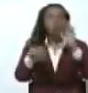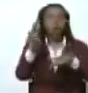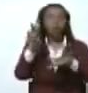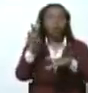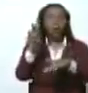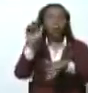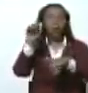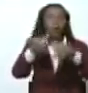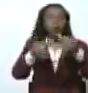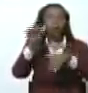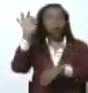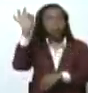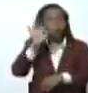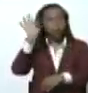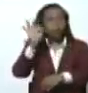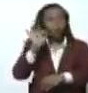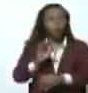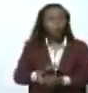50.12%.